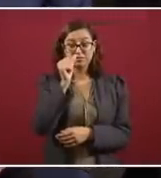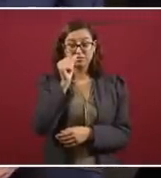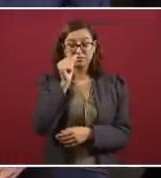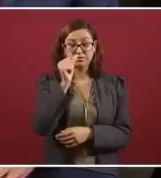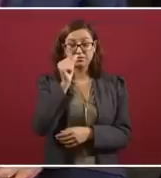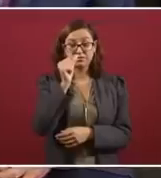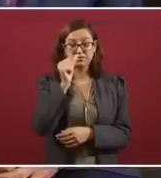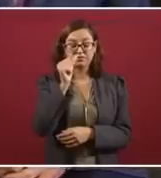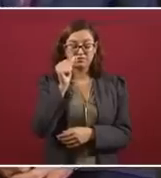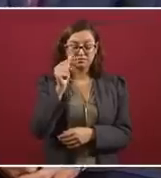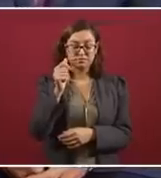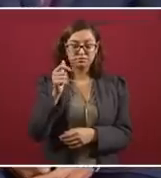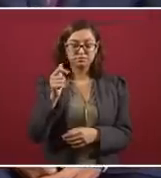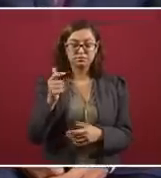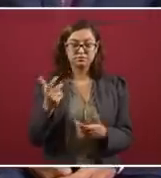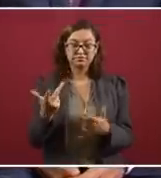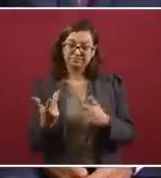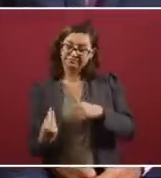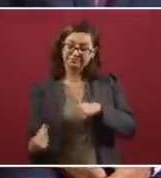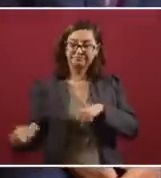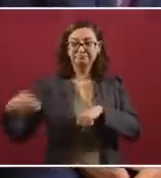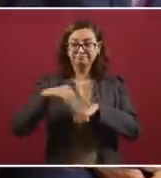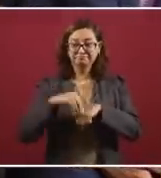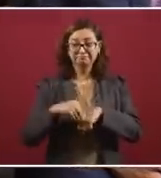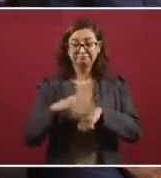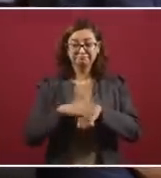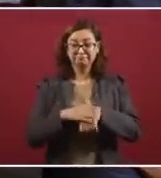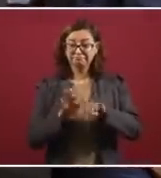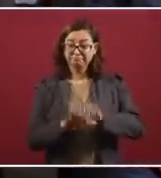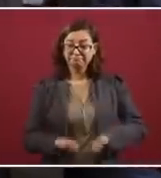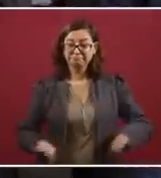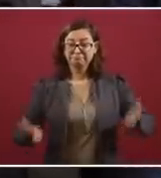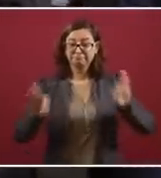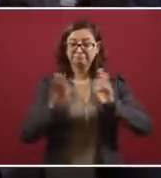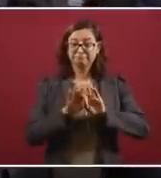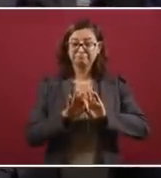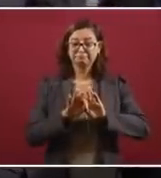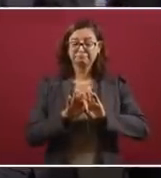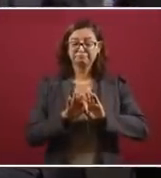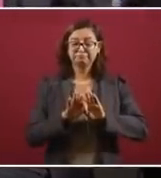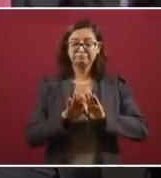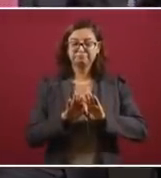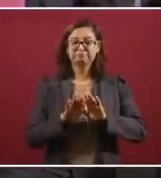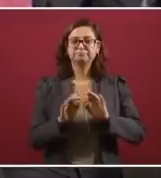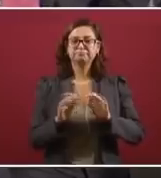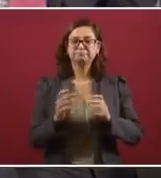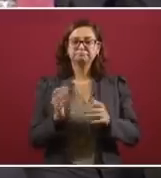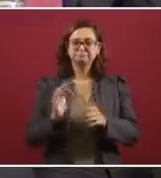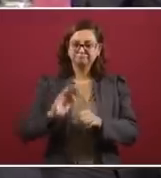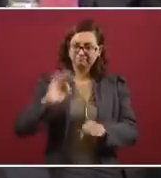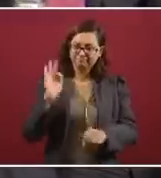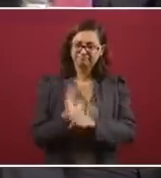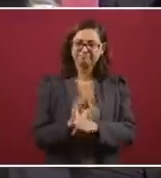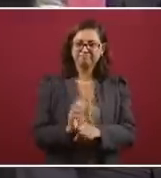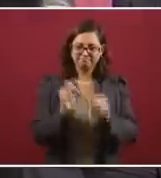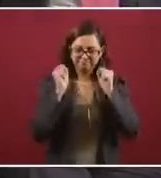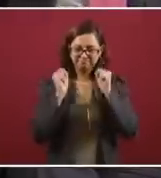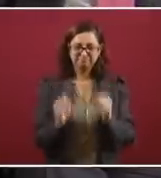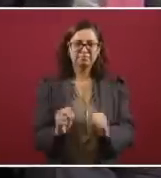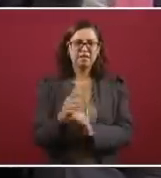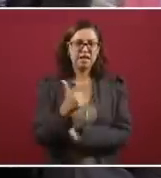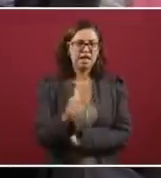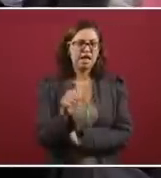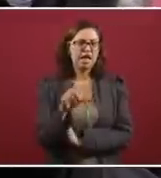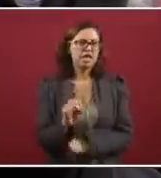como un asunto adicional, pero muy importante, se garantiza el abasto de gas